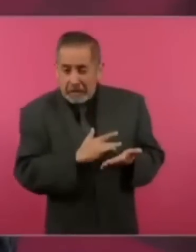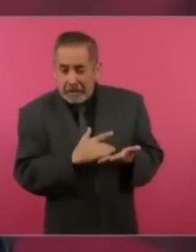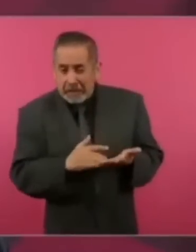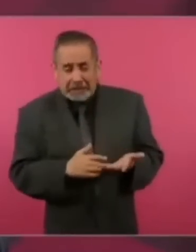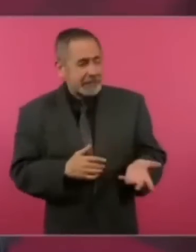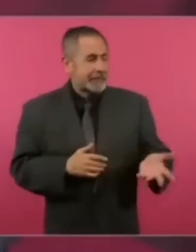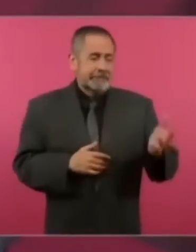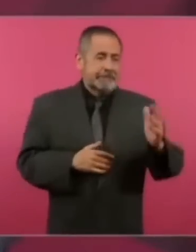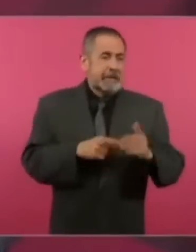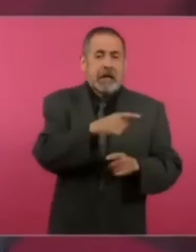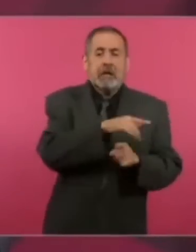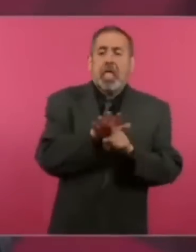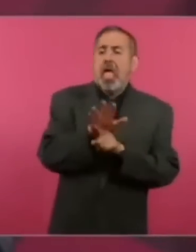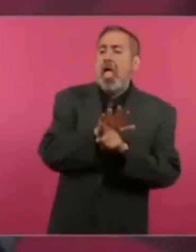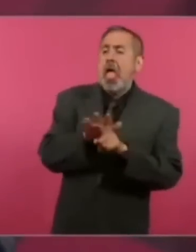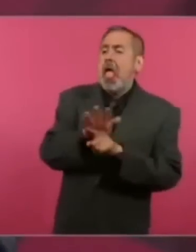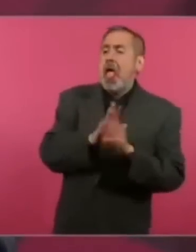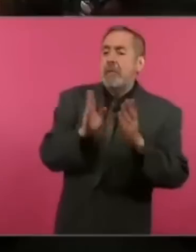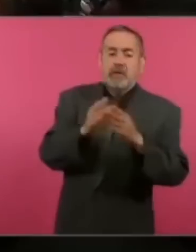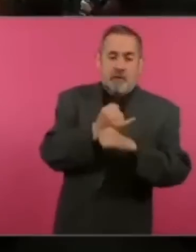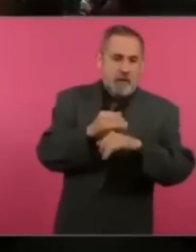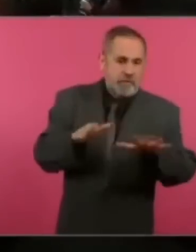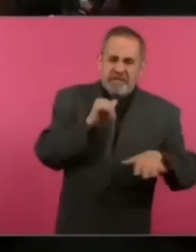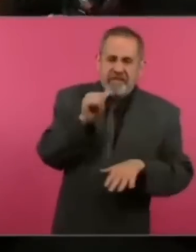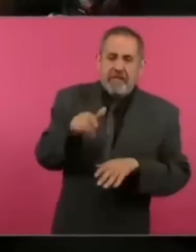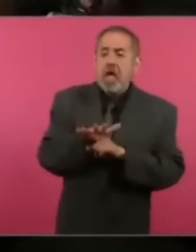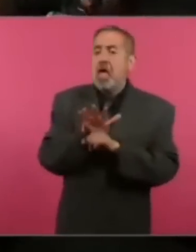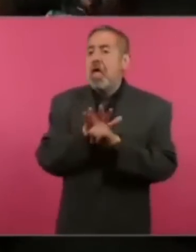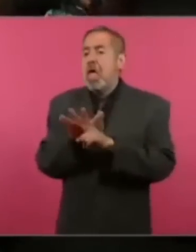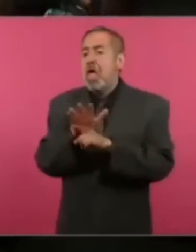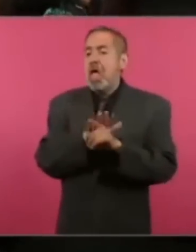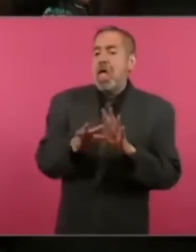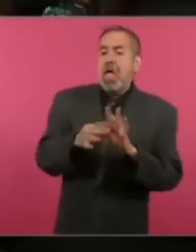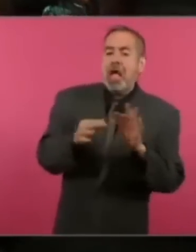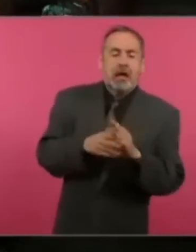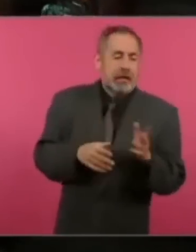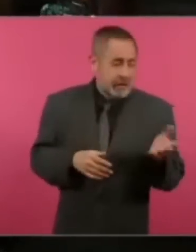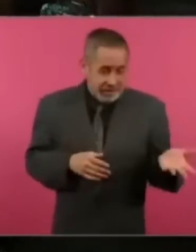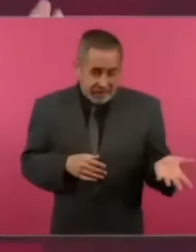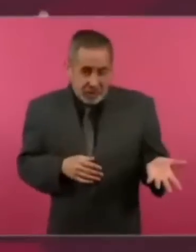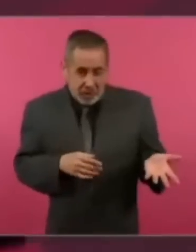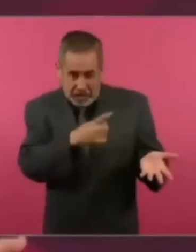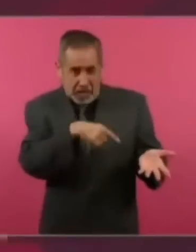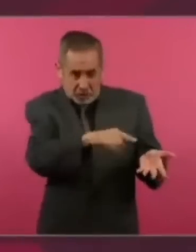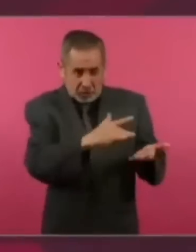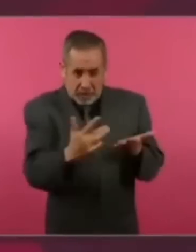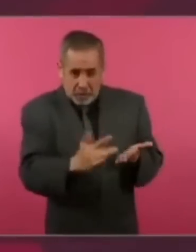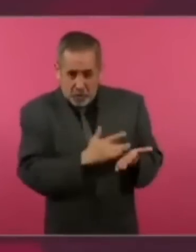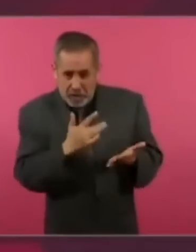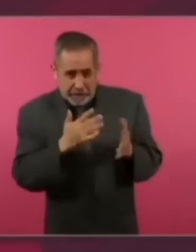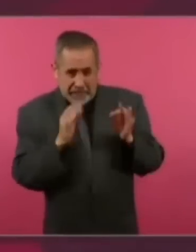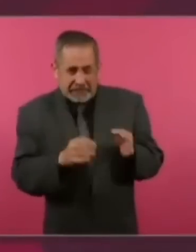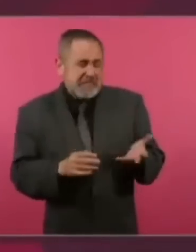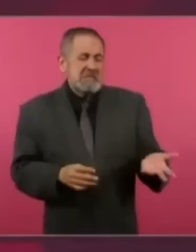de manipulación, que no de información. Ni modo que nos vamos a apoyar